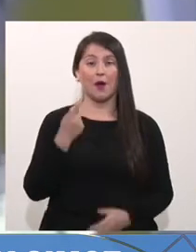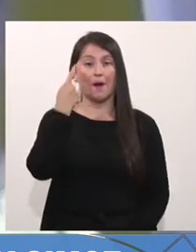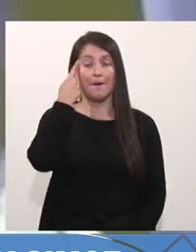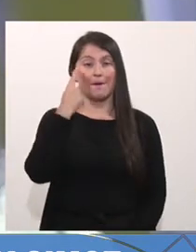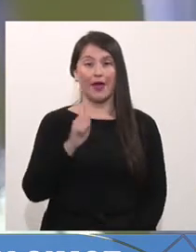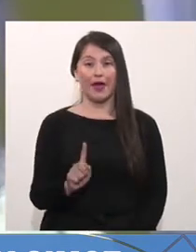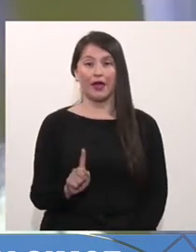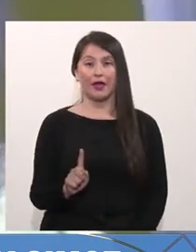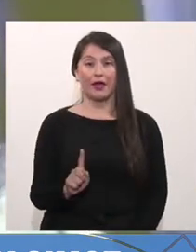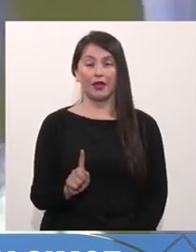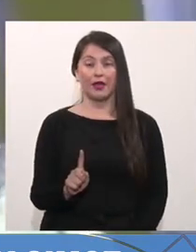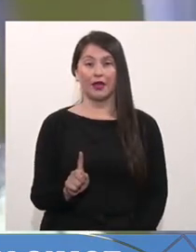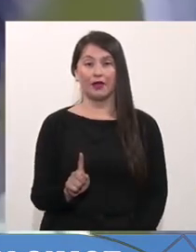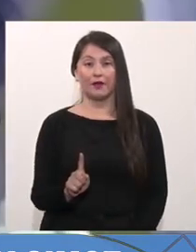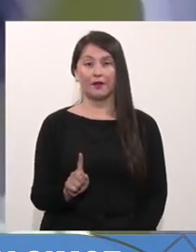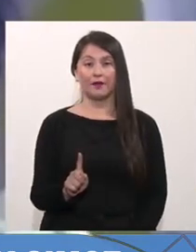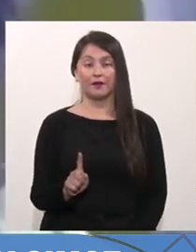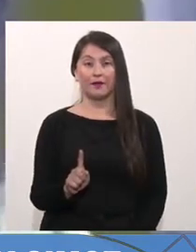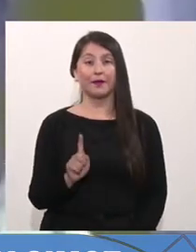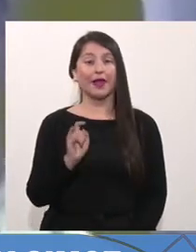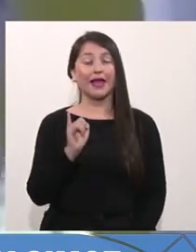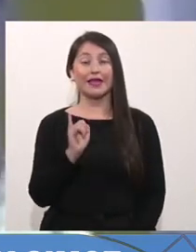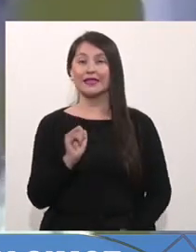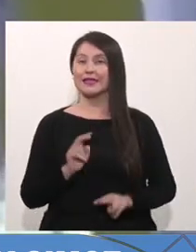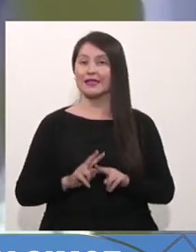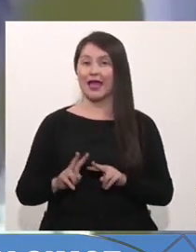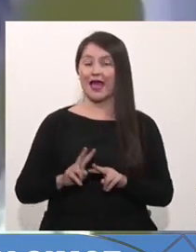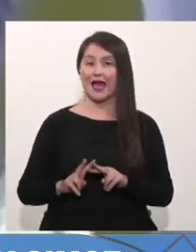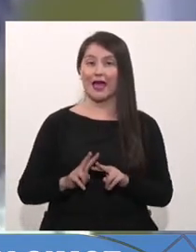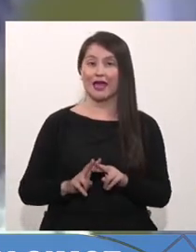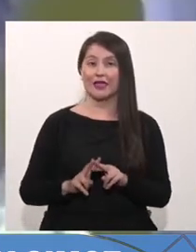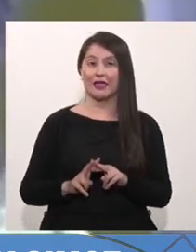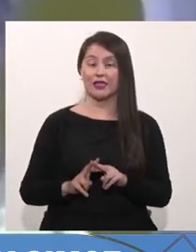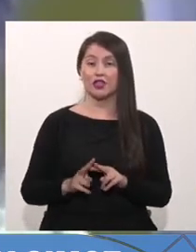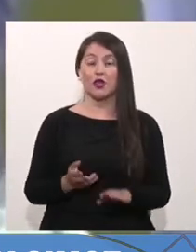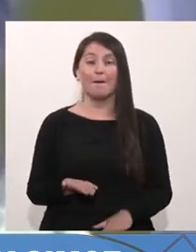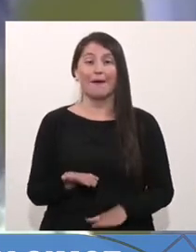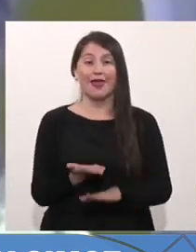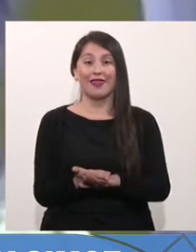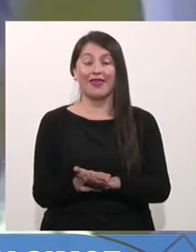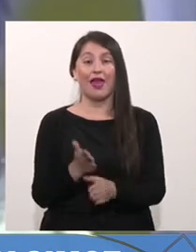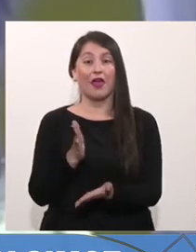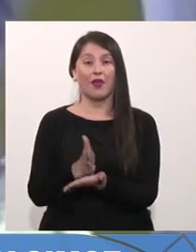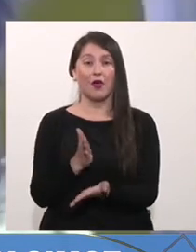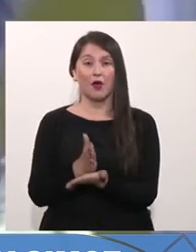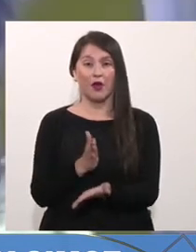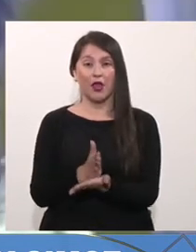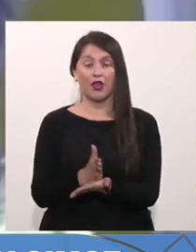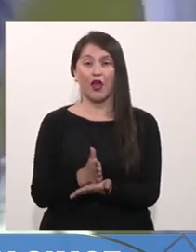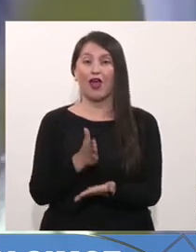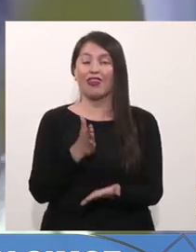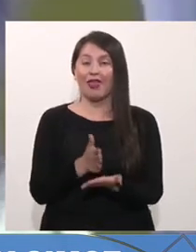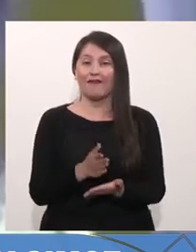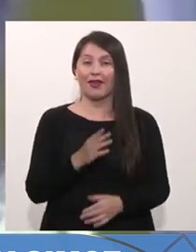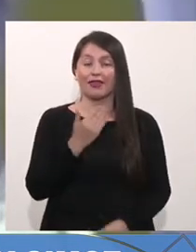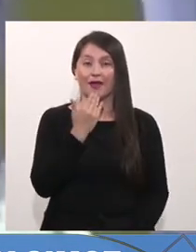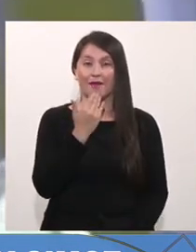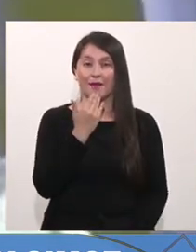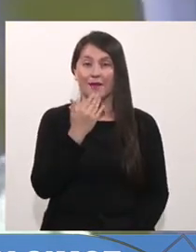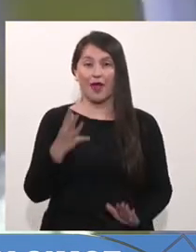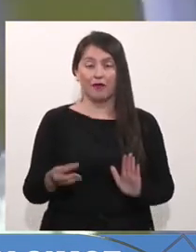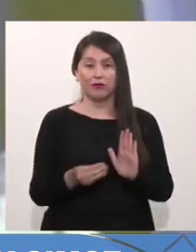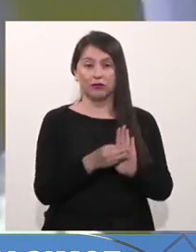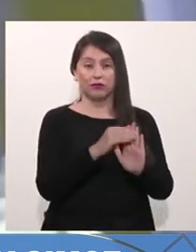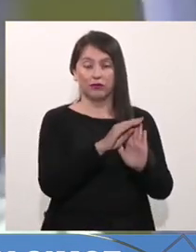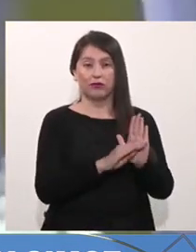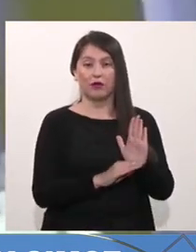pero mientras sean solicitadas voluntariamente por los establecimientos educacionales, los cuales deben constar también en los